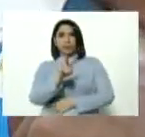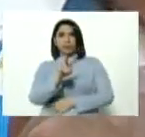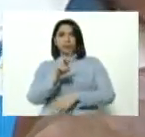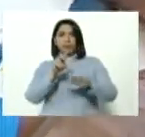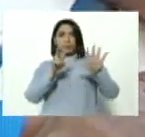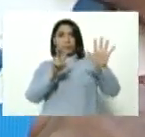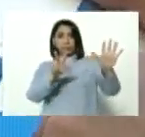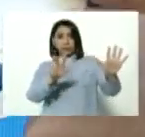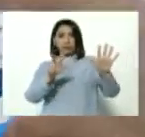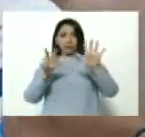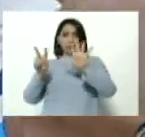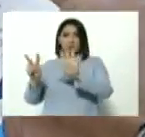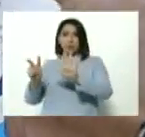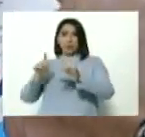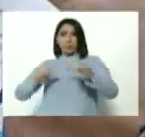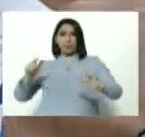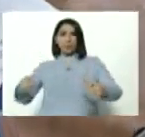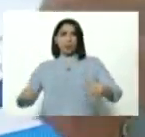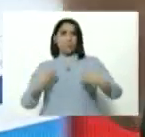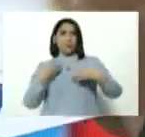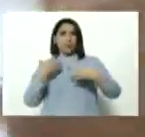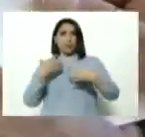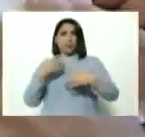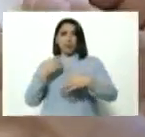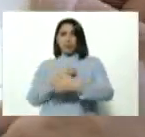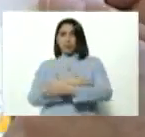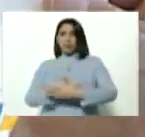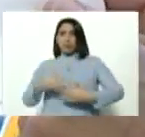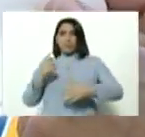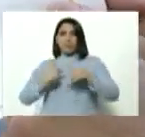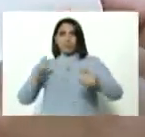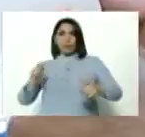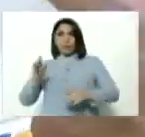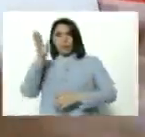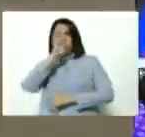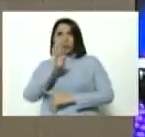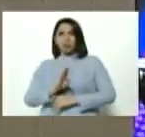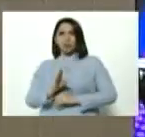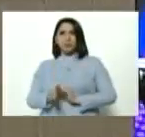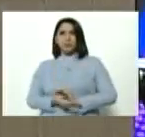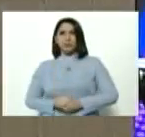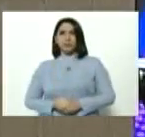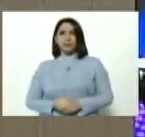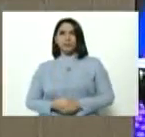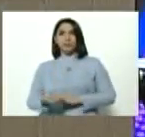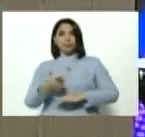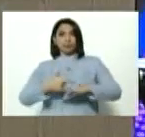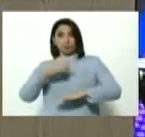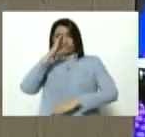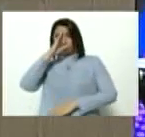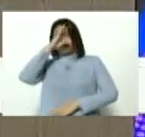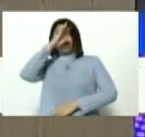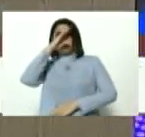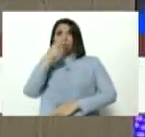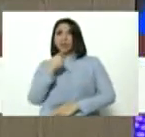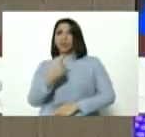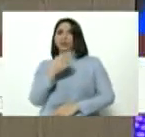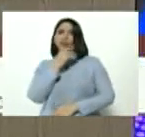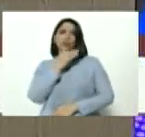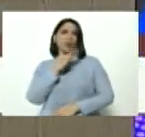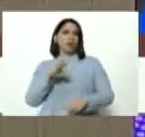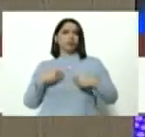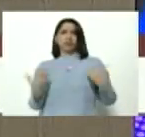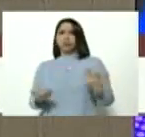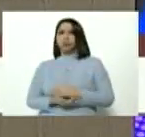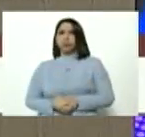6.267 casos por millón de habitantes. Brasil, lo que reportan, porque incluso el gobierno de Jair Bolsonaro ha dicho que no va a seguir